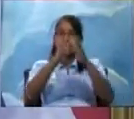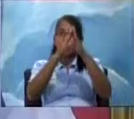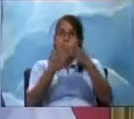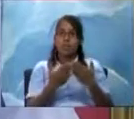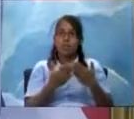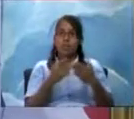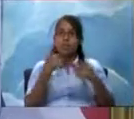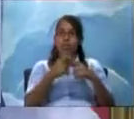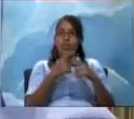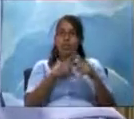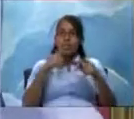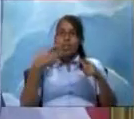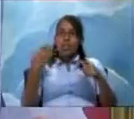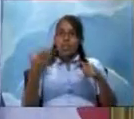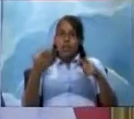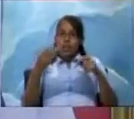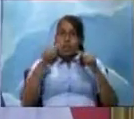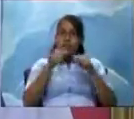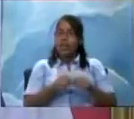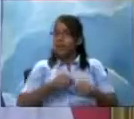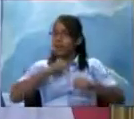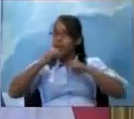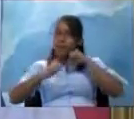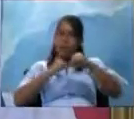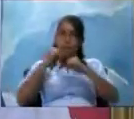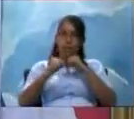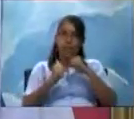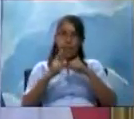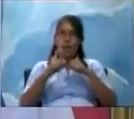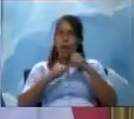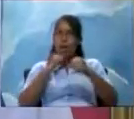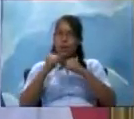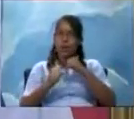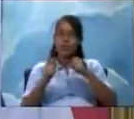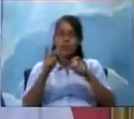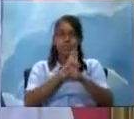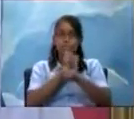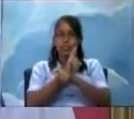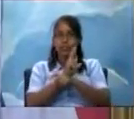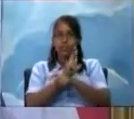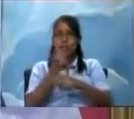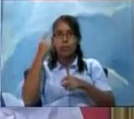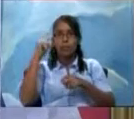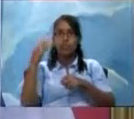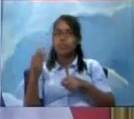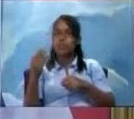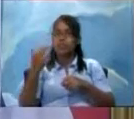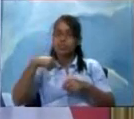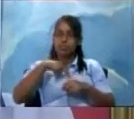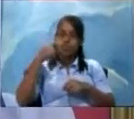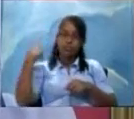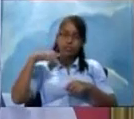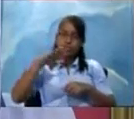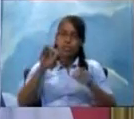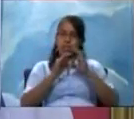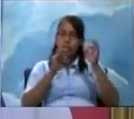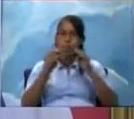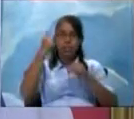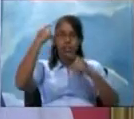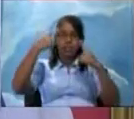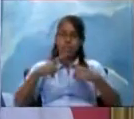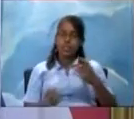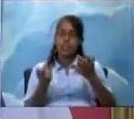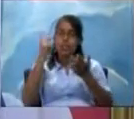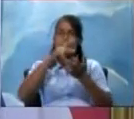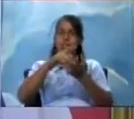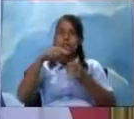mire, los que queden a correr de una vez, Por eso es que nosotros tenemos que estar preparados para ser